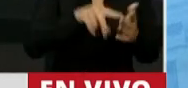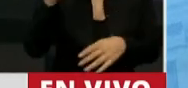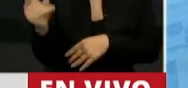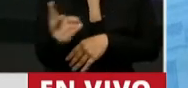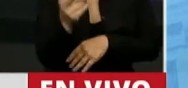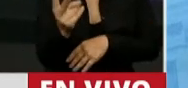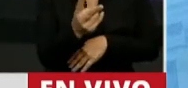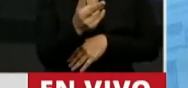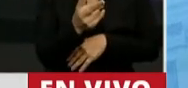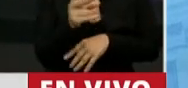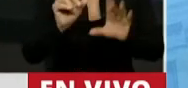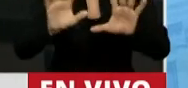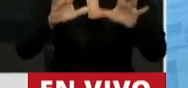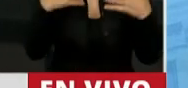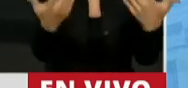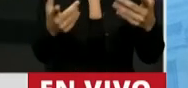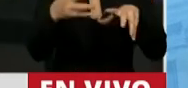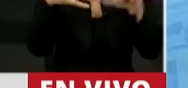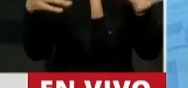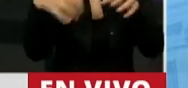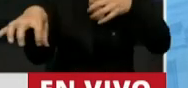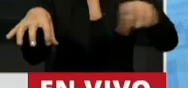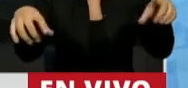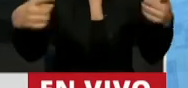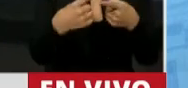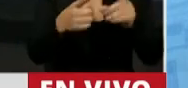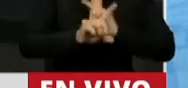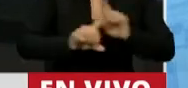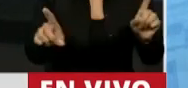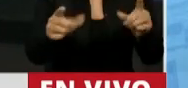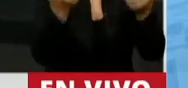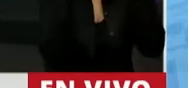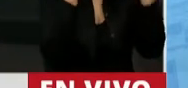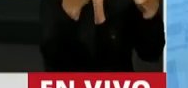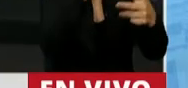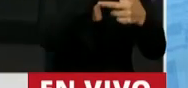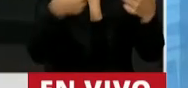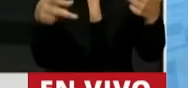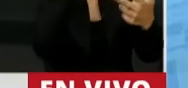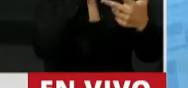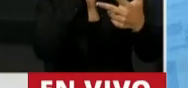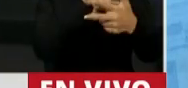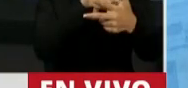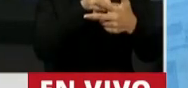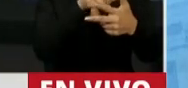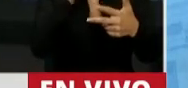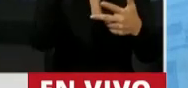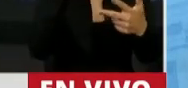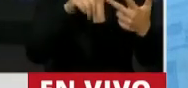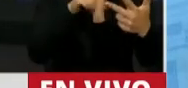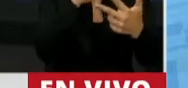debía dar lugar a la utilización sectaria. Las felicito a las tres. Diego